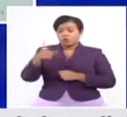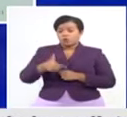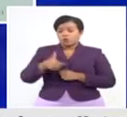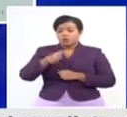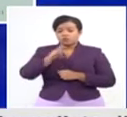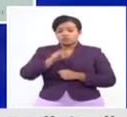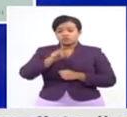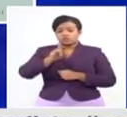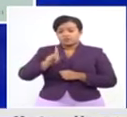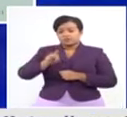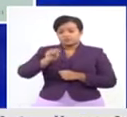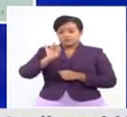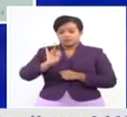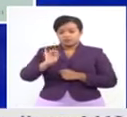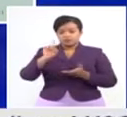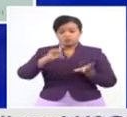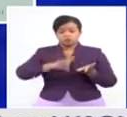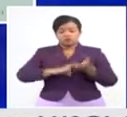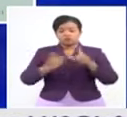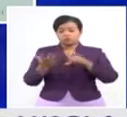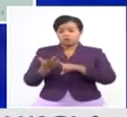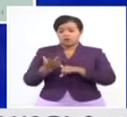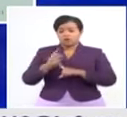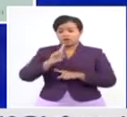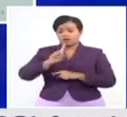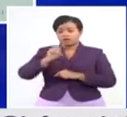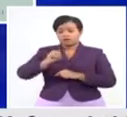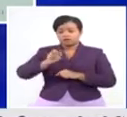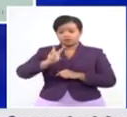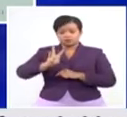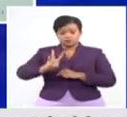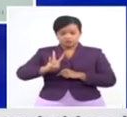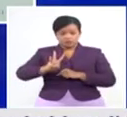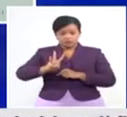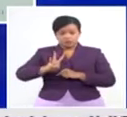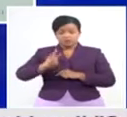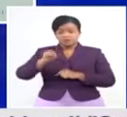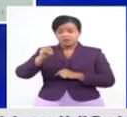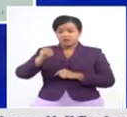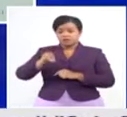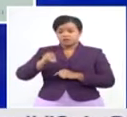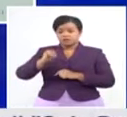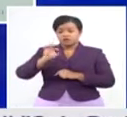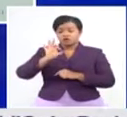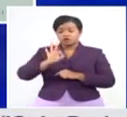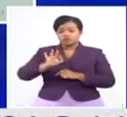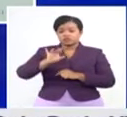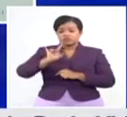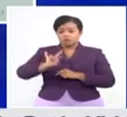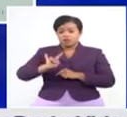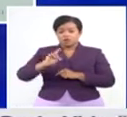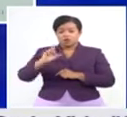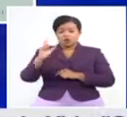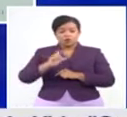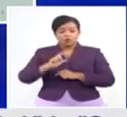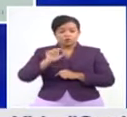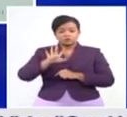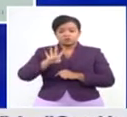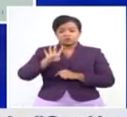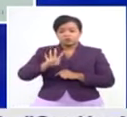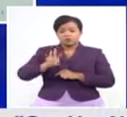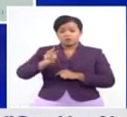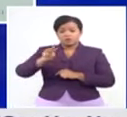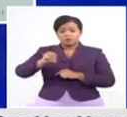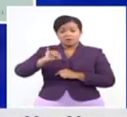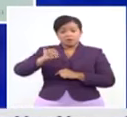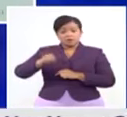117, Puerto Padre 103, Manatí 89, Colombia 54, Majibacoa 30